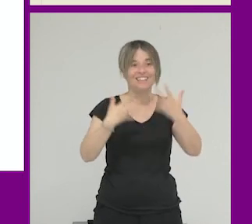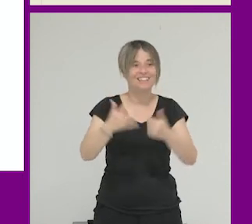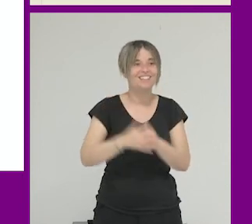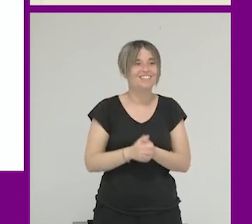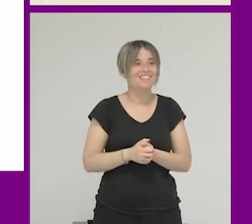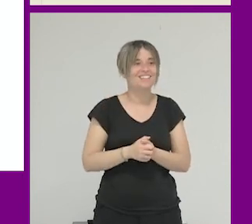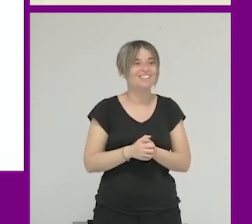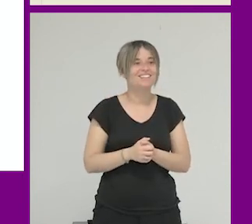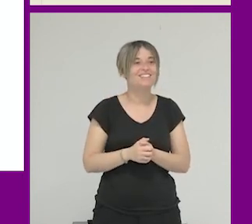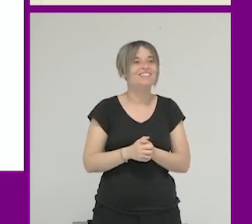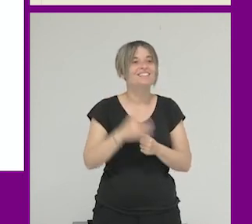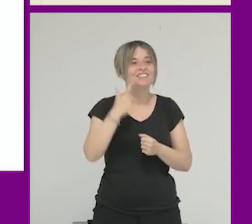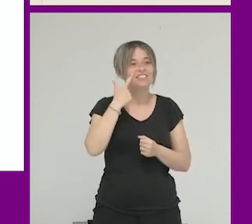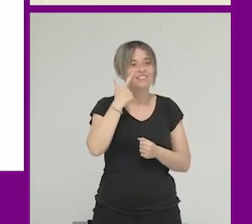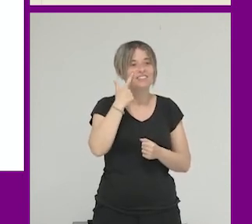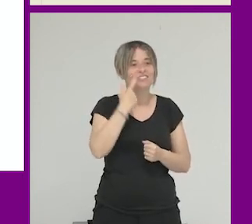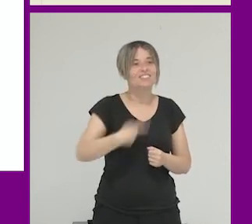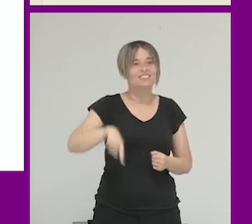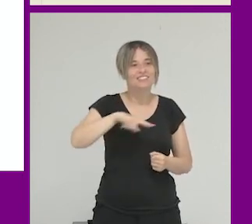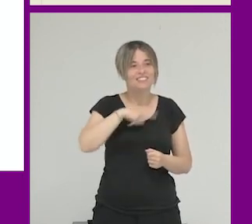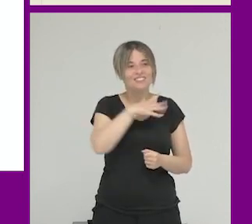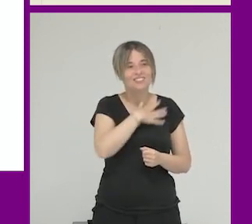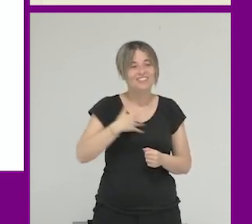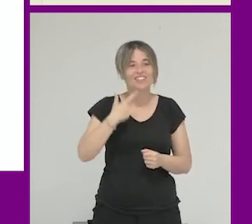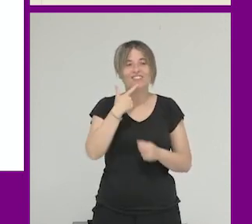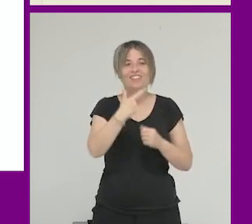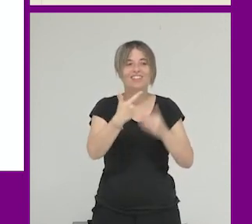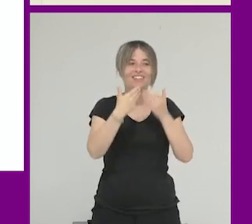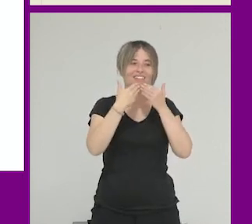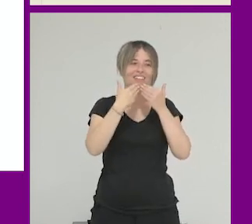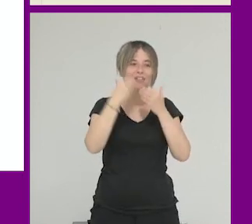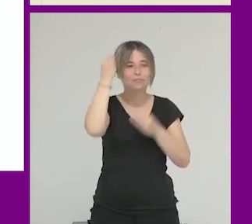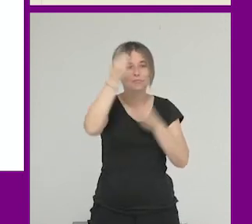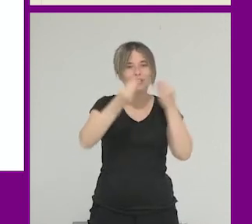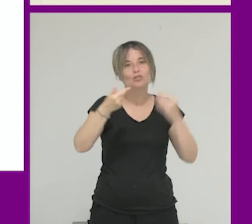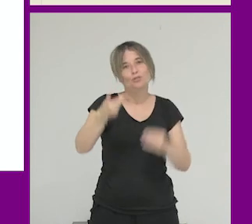baina, bueno, nahi nun hau aipatu, bai, eta biztut, garrantzitsua dela,